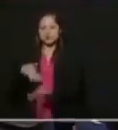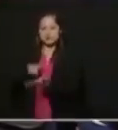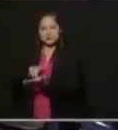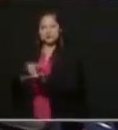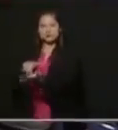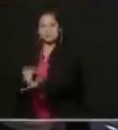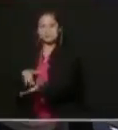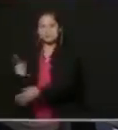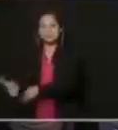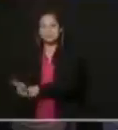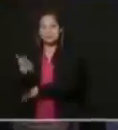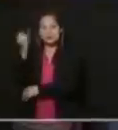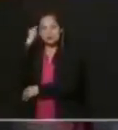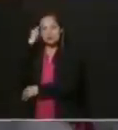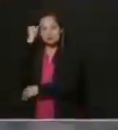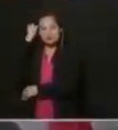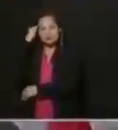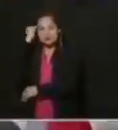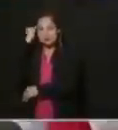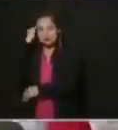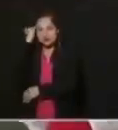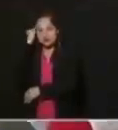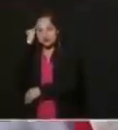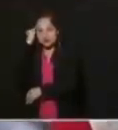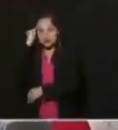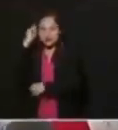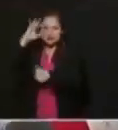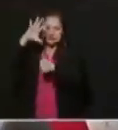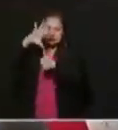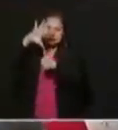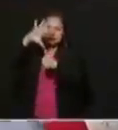comunidades indígenas de Norteamérica!